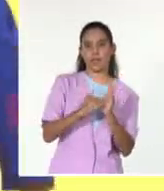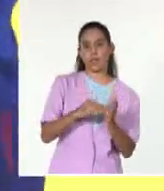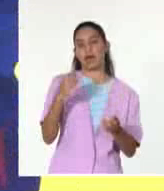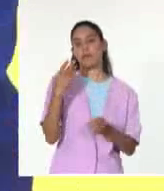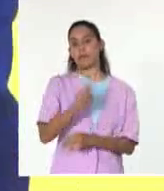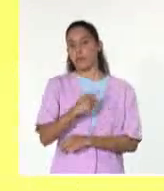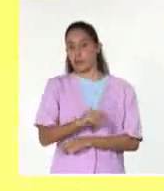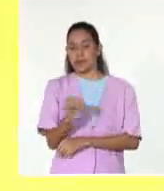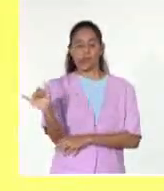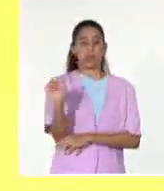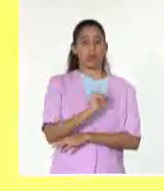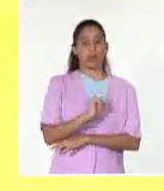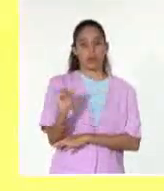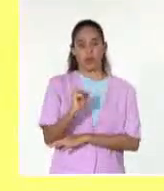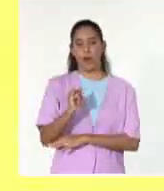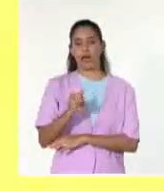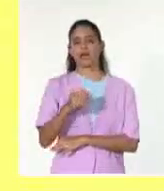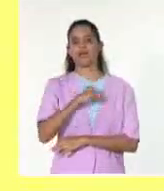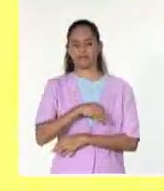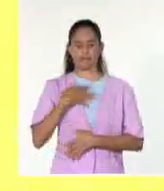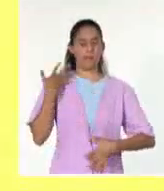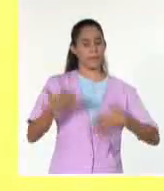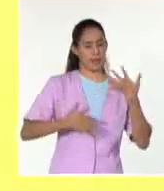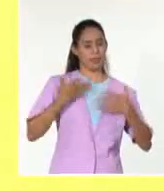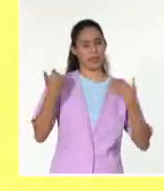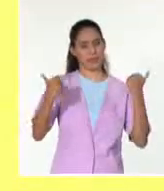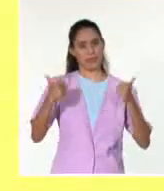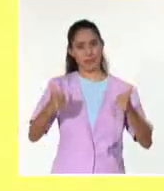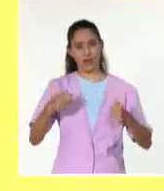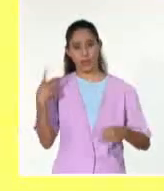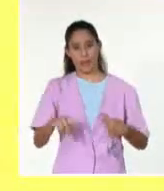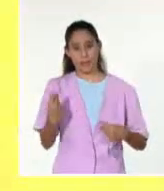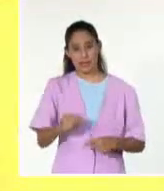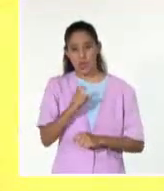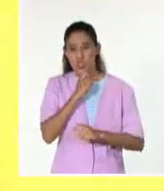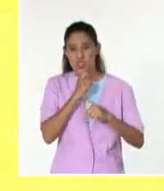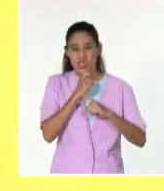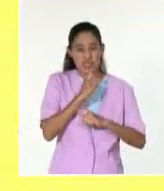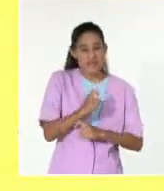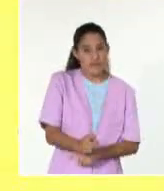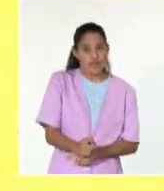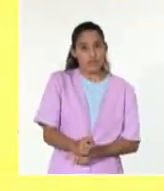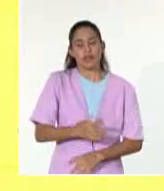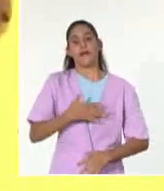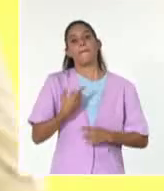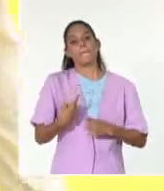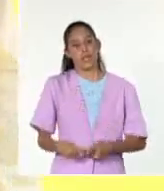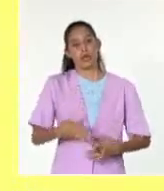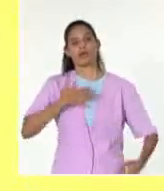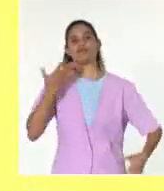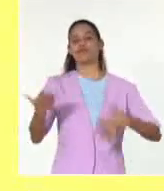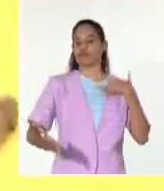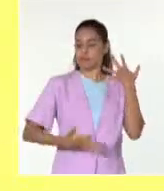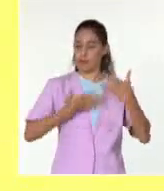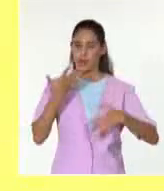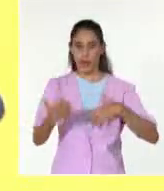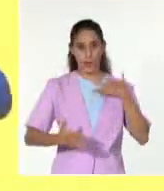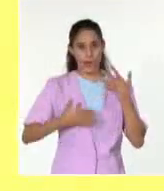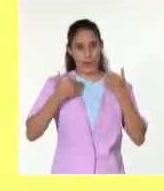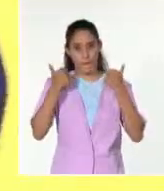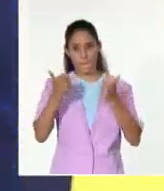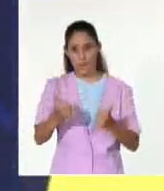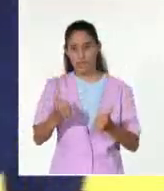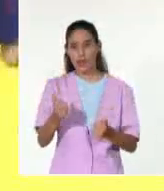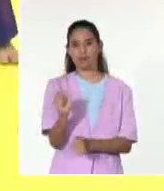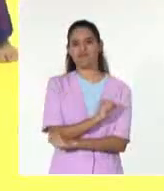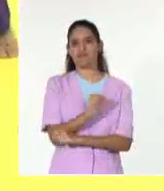también. No, me siento bastante bien. La preparación ha sido muy motivadora, ya que ahora el domingo salimos próximo para una